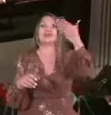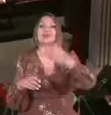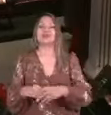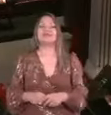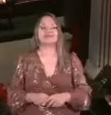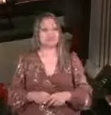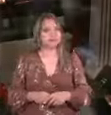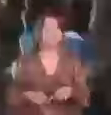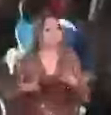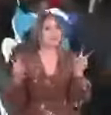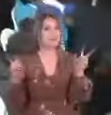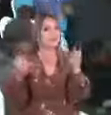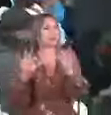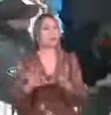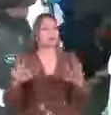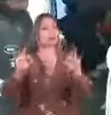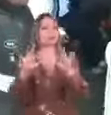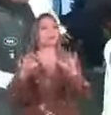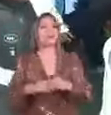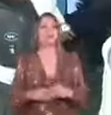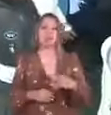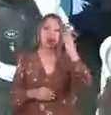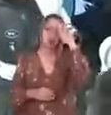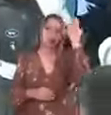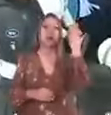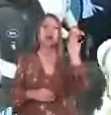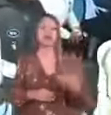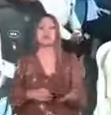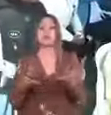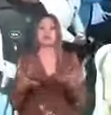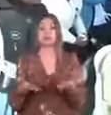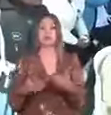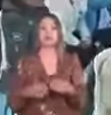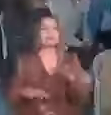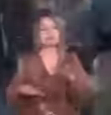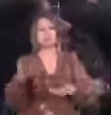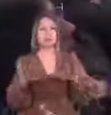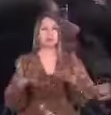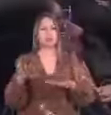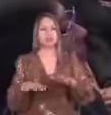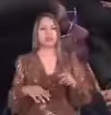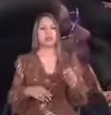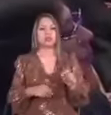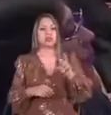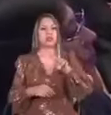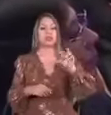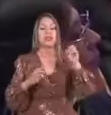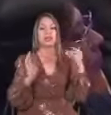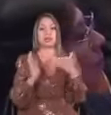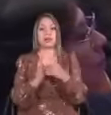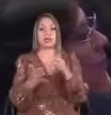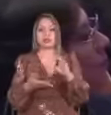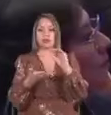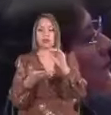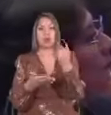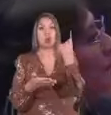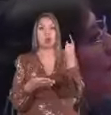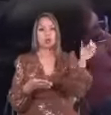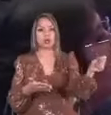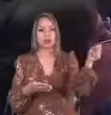Este tema es un tema fundamental, porque si consideramos que aproximadamente cada 30.000 dólares de inversión se genera una fuente de